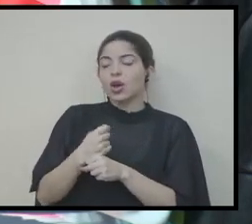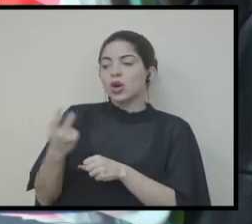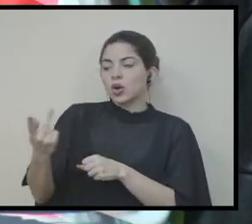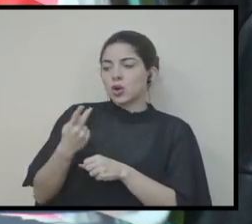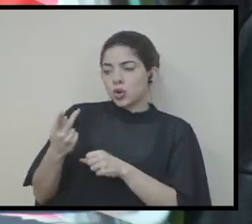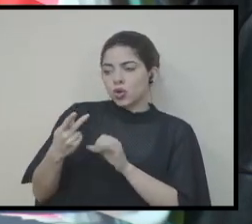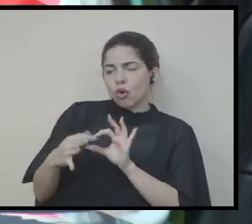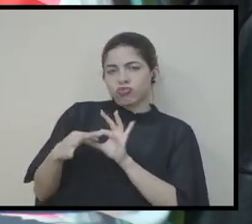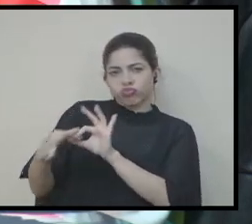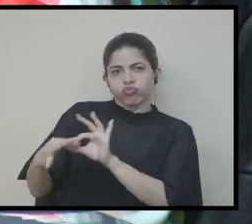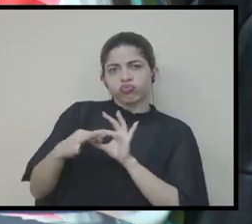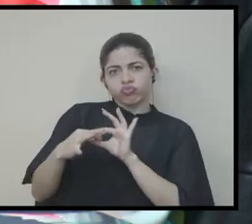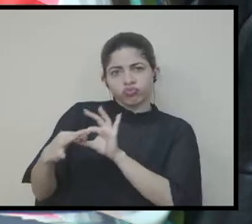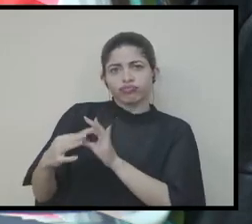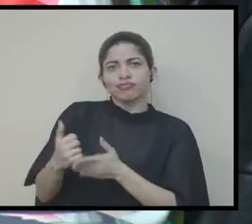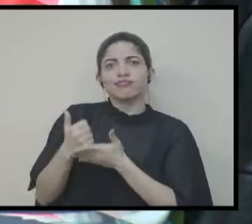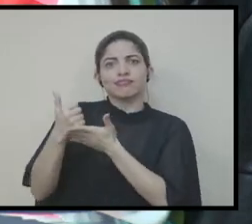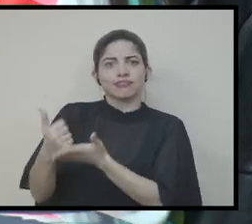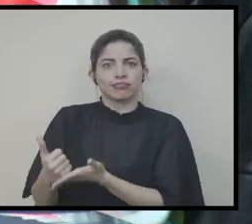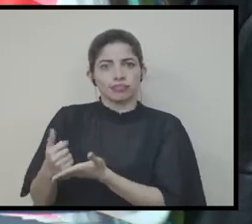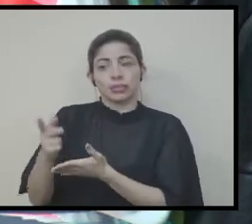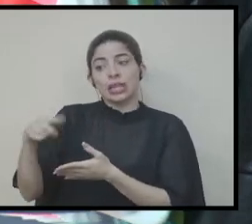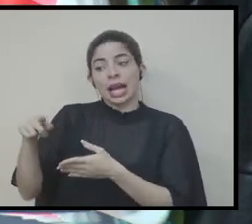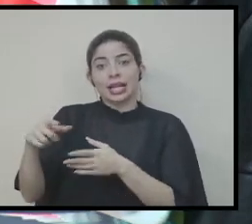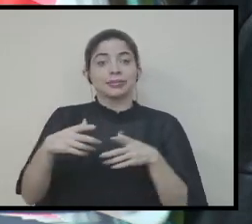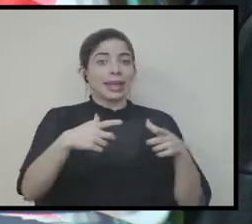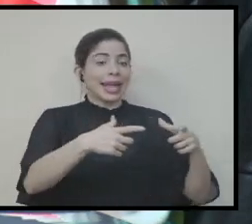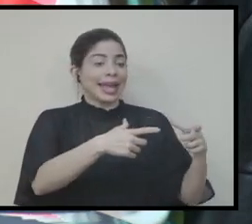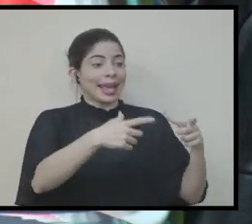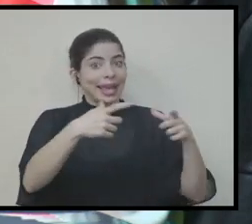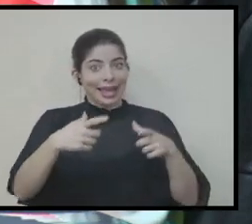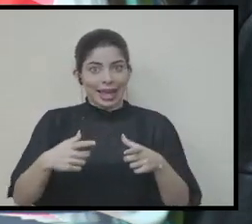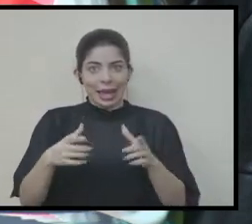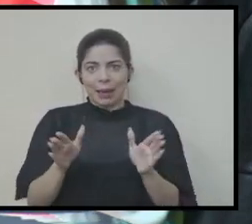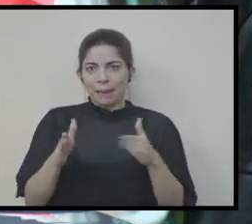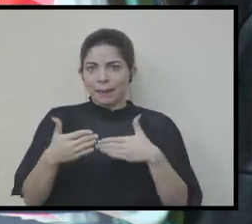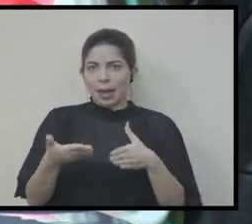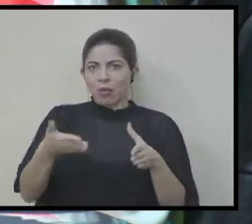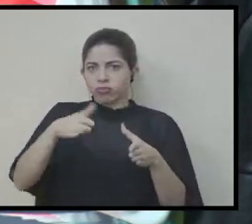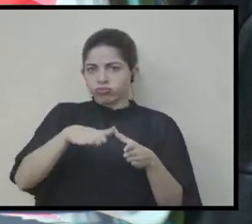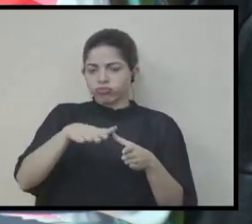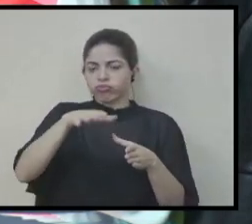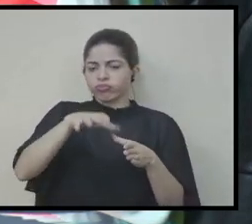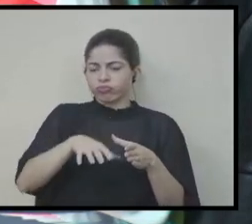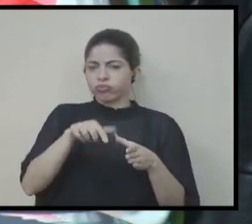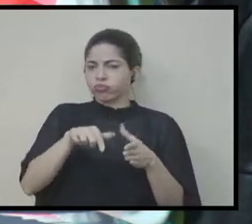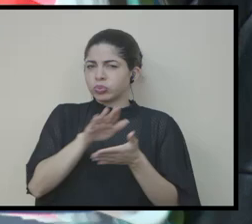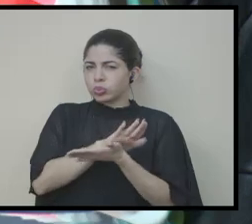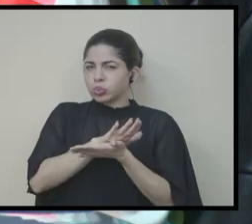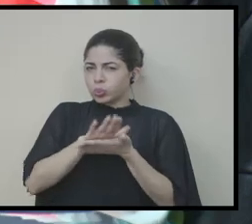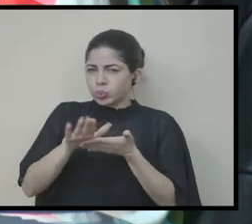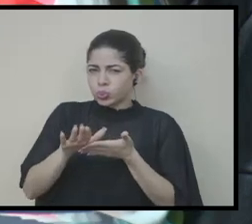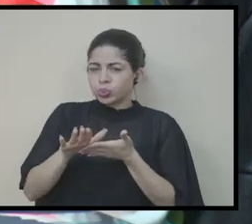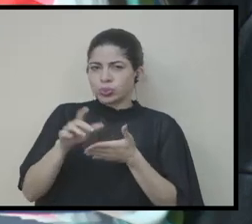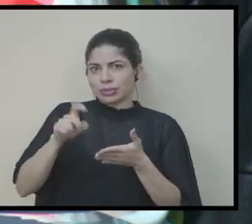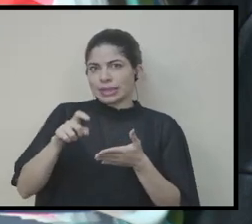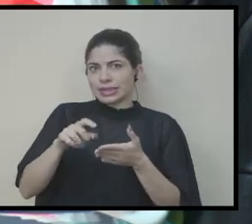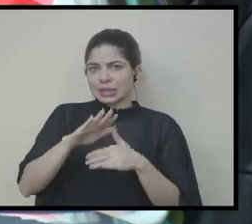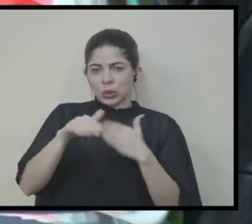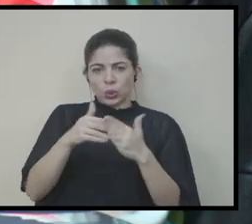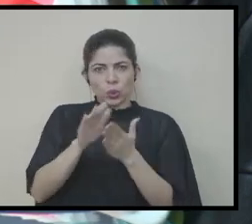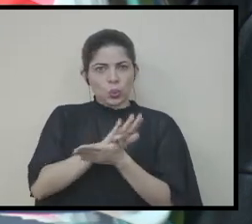hacemos ese encadenamiento y también les ayudamos. Ellos agarran su queque, el queque va debidamente empacado con todas las medidas de inocuidad